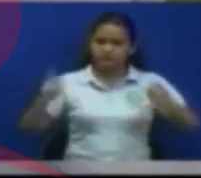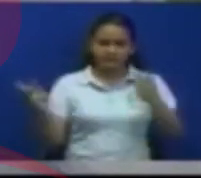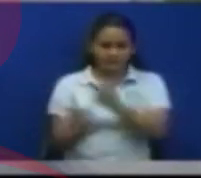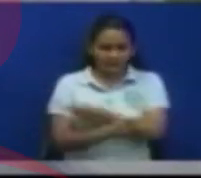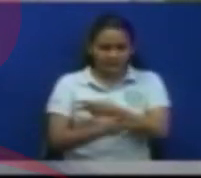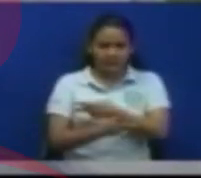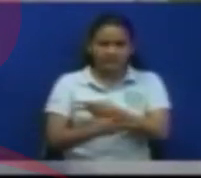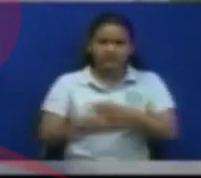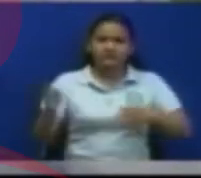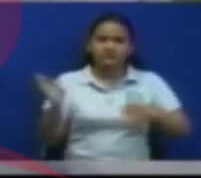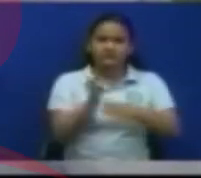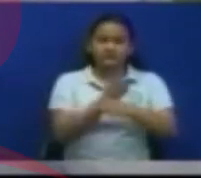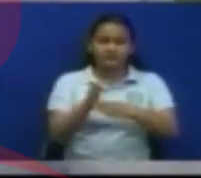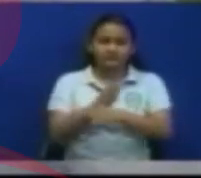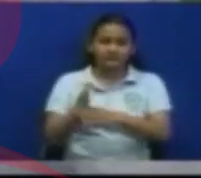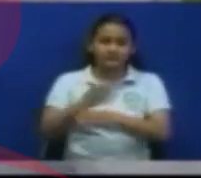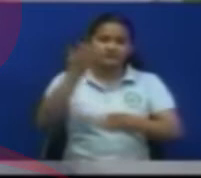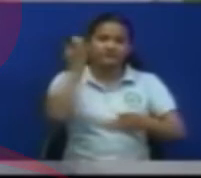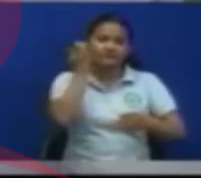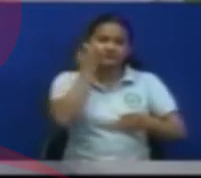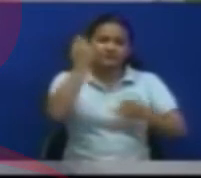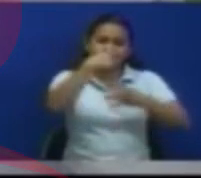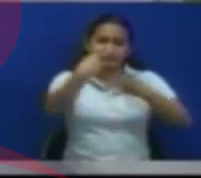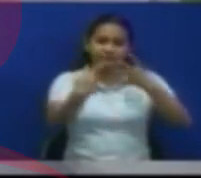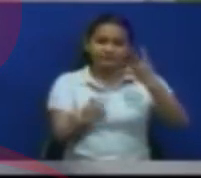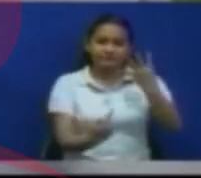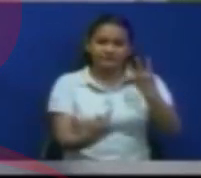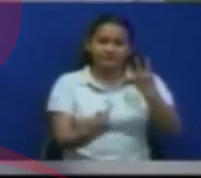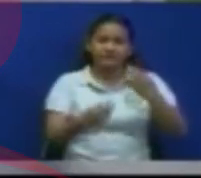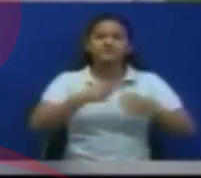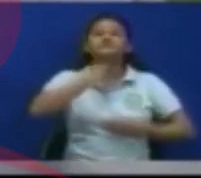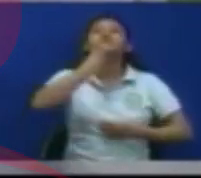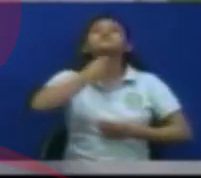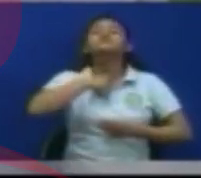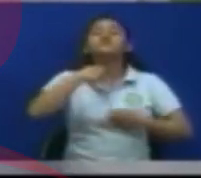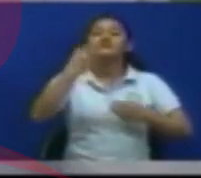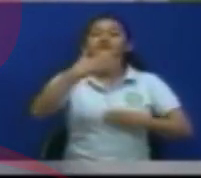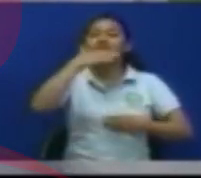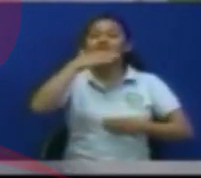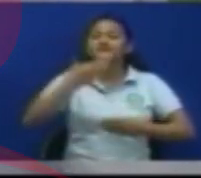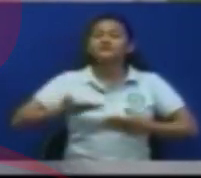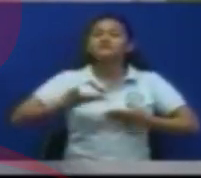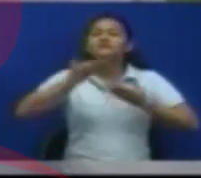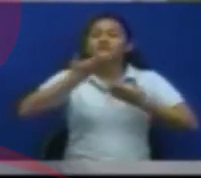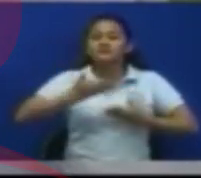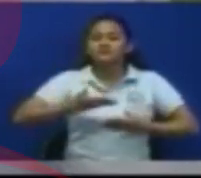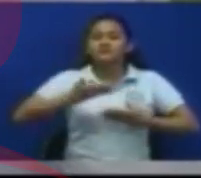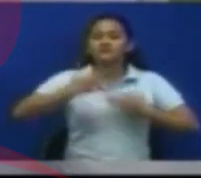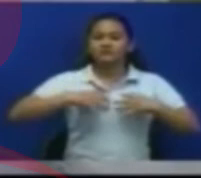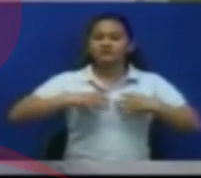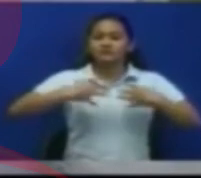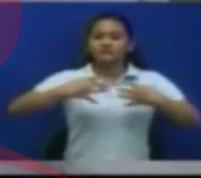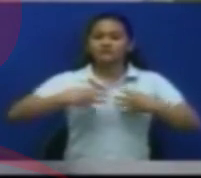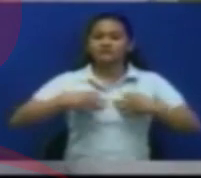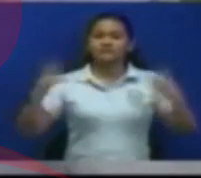de accidentes cerebrovasculares, tuberculosis pulmonar y enfermedades pulmonares